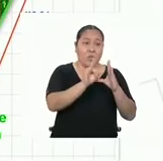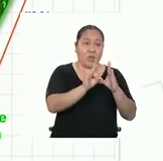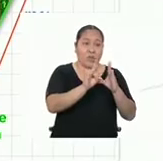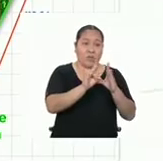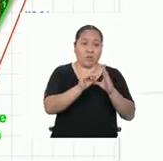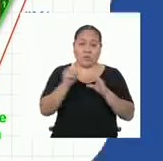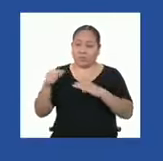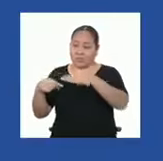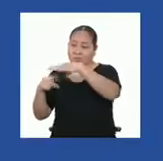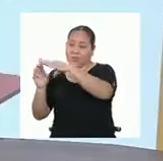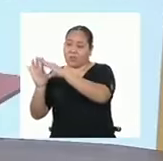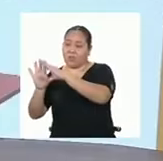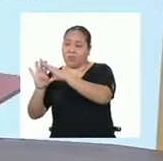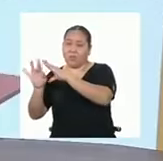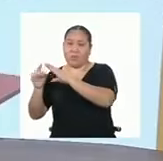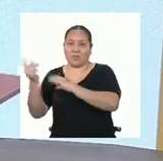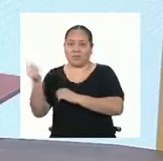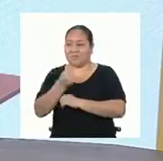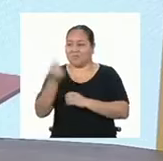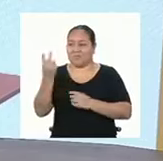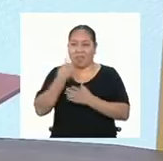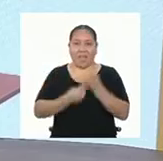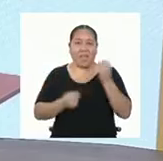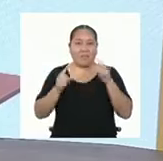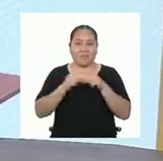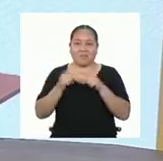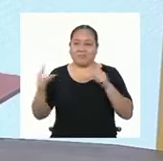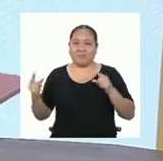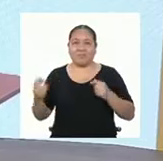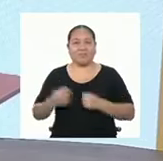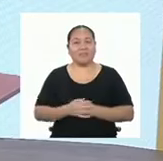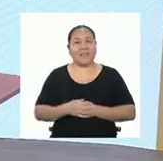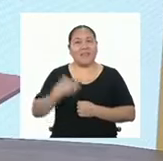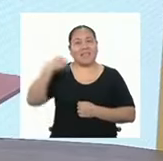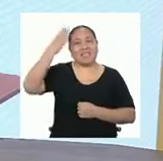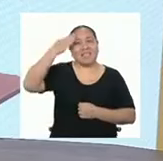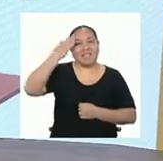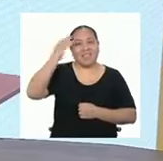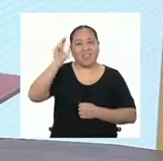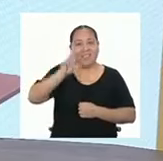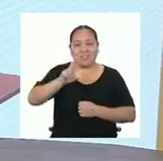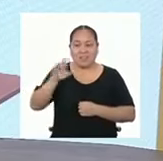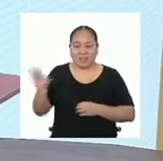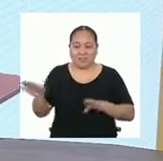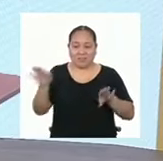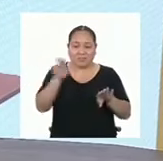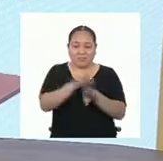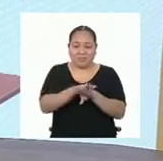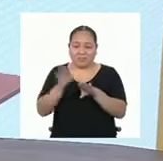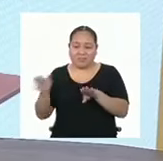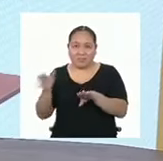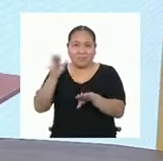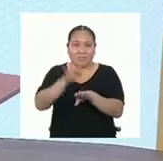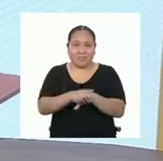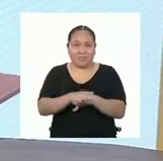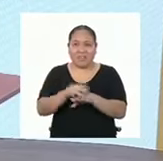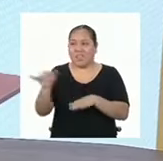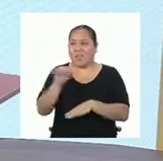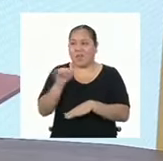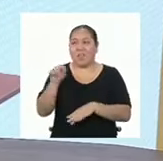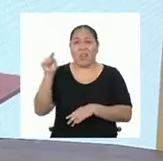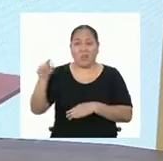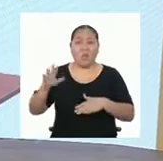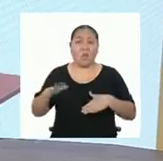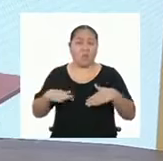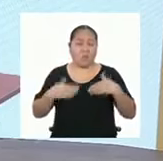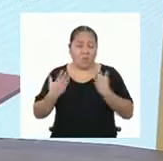En ambos triángulos ¡Qué bien! Ahora ya sé que los tres terrenos son idénticos Y por fin ellos podrán construir un